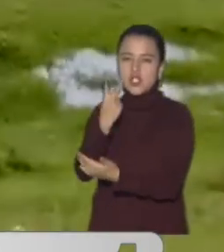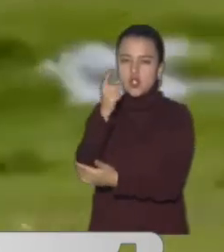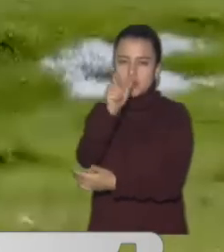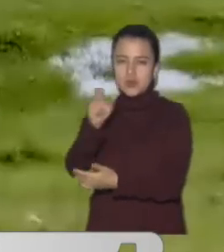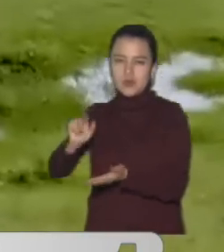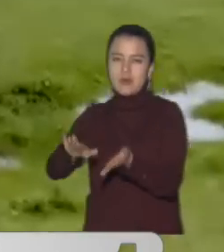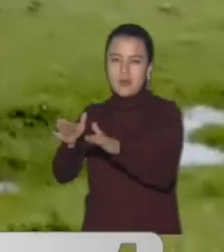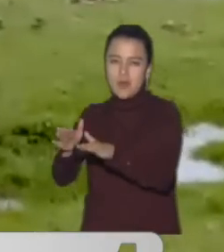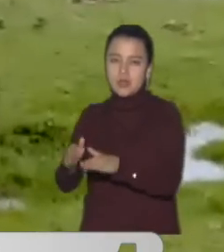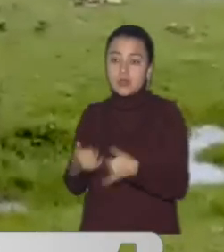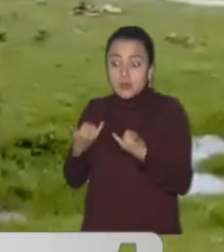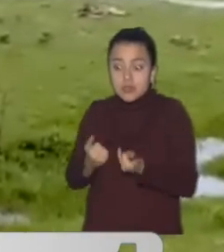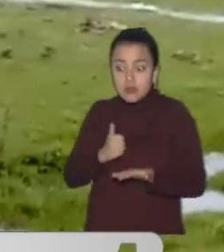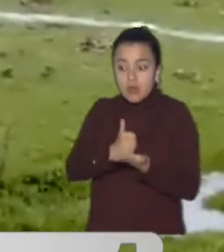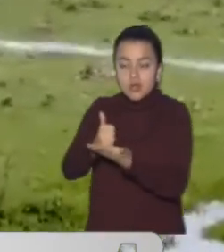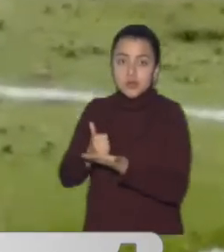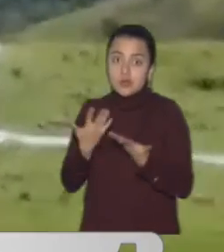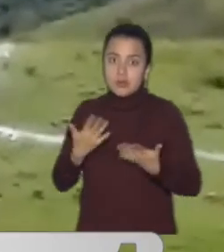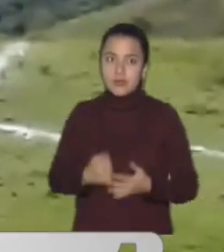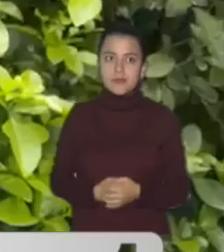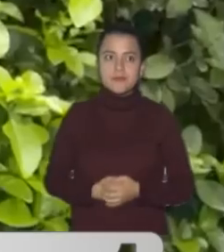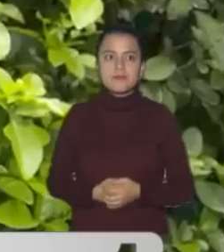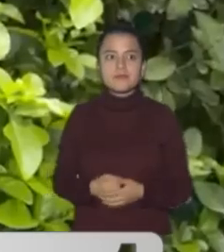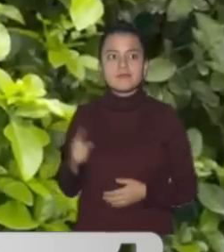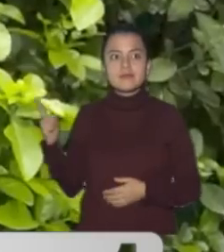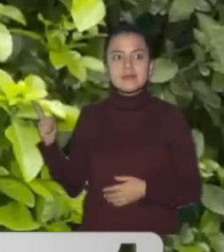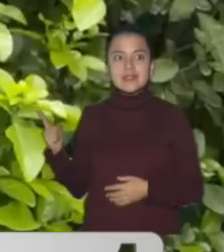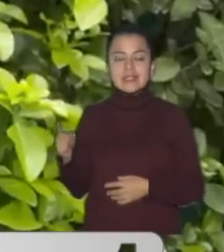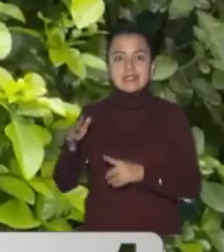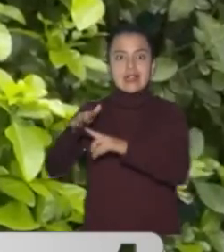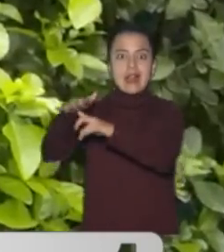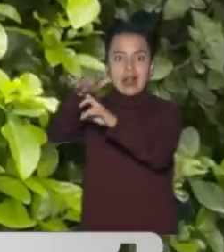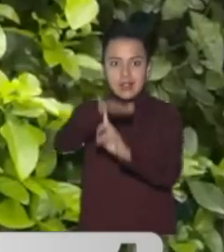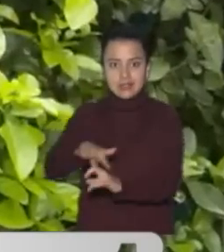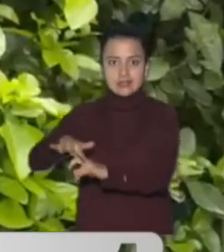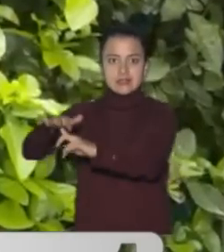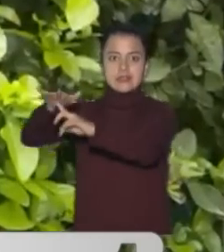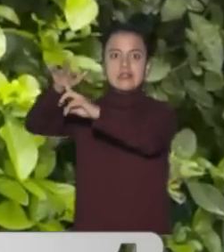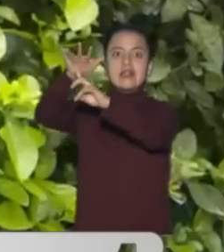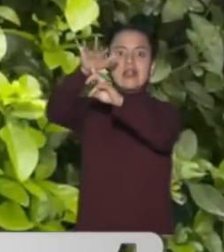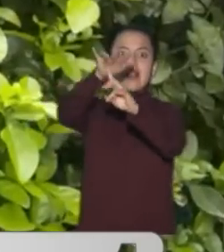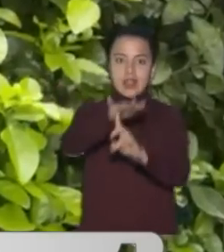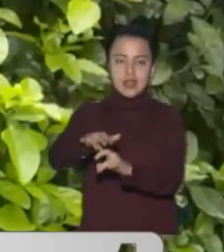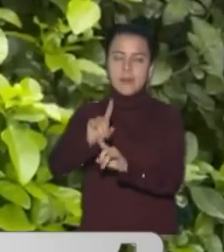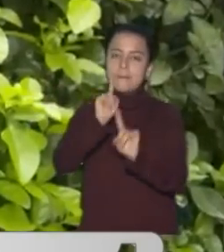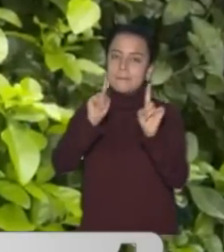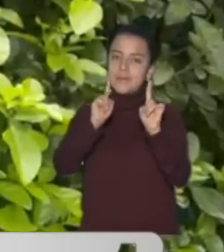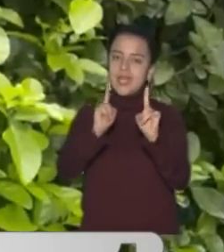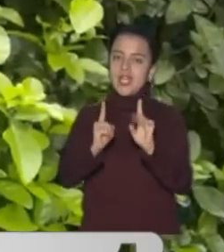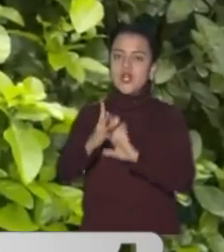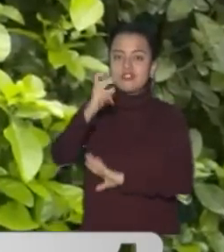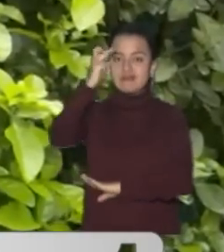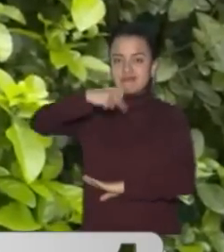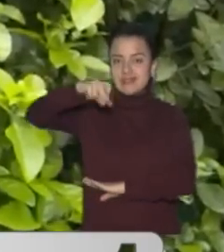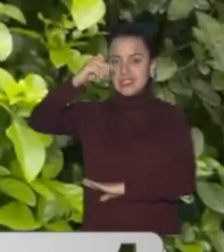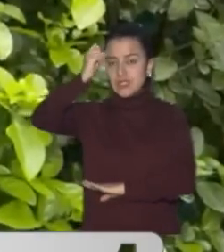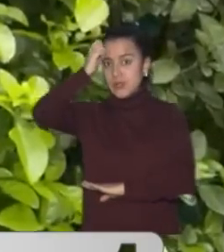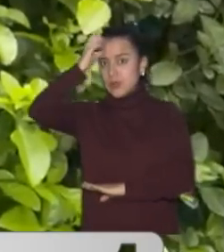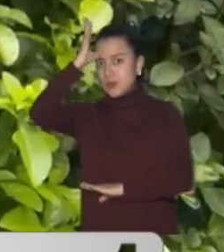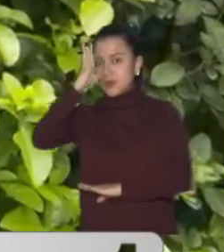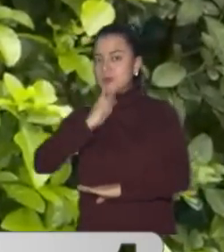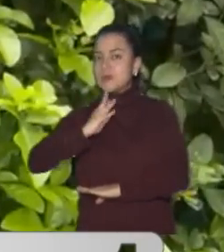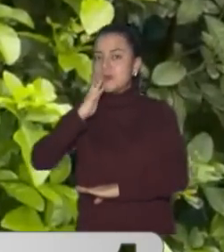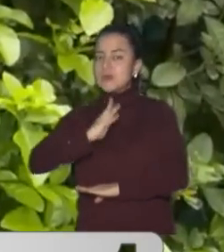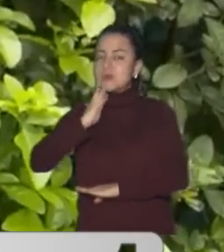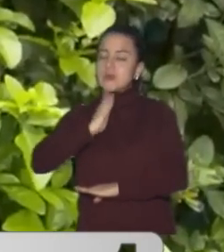cambiantes del viento. La máquina golpeó 2 veces, hizo 2 botes y la pericia del piloto logró pues obviamente